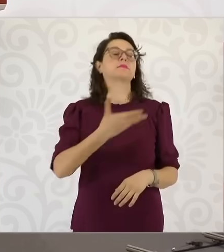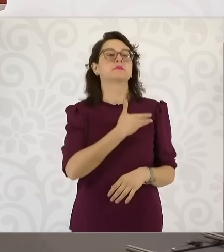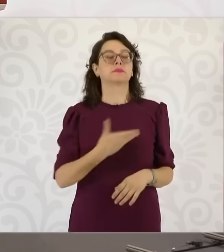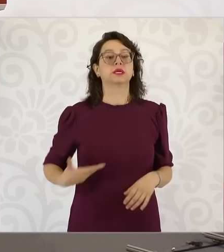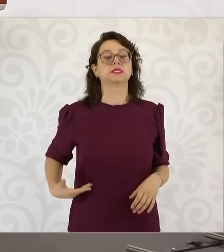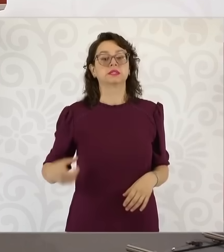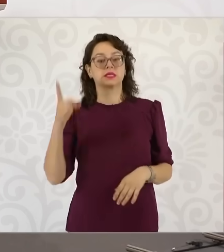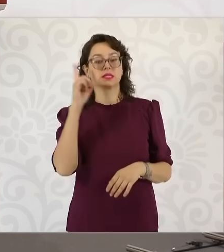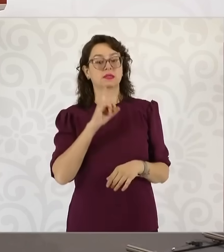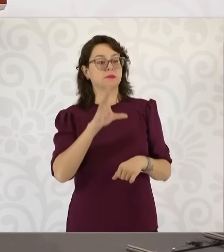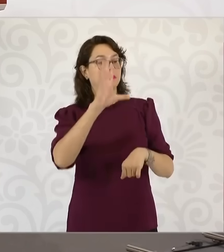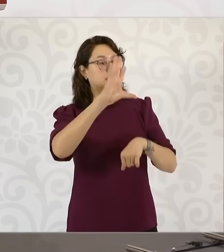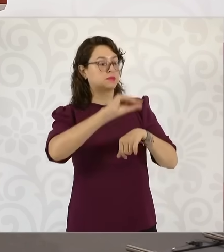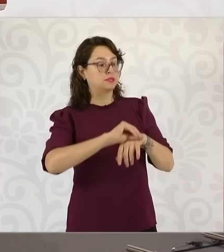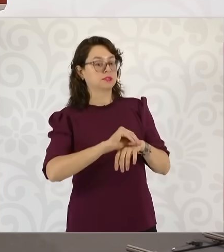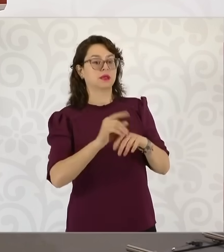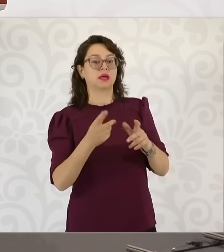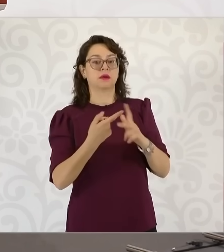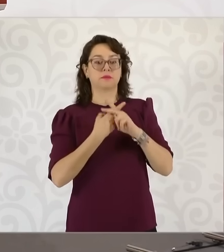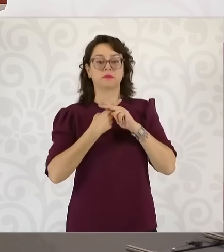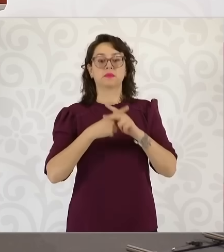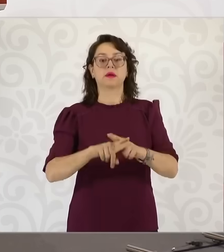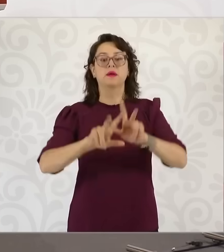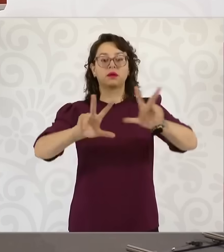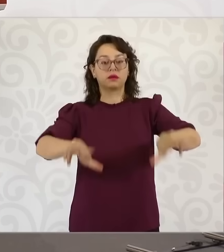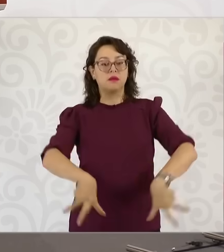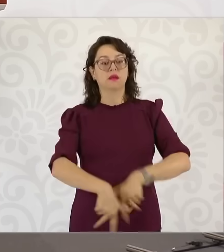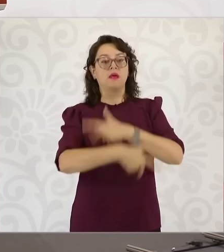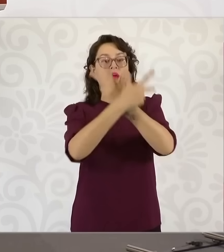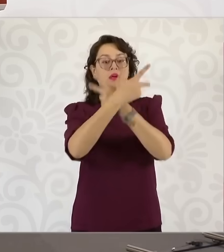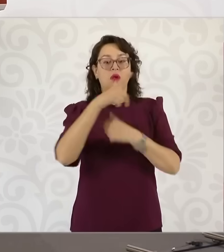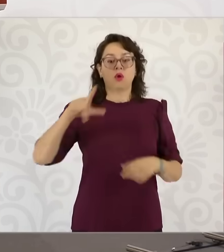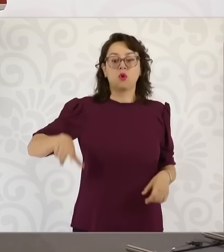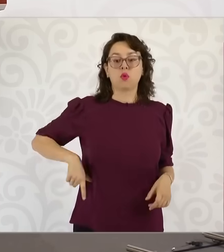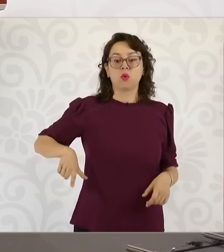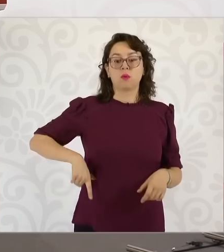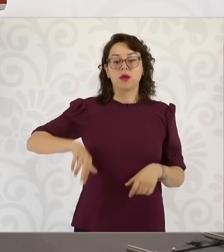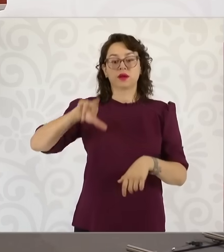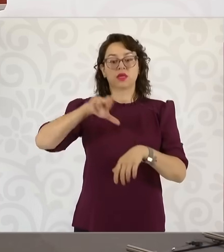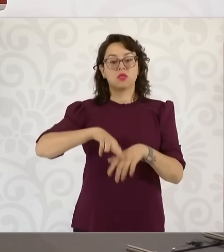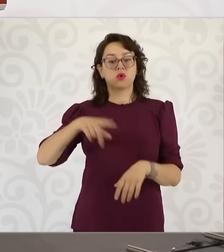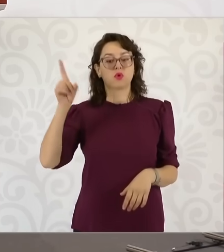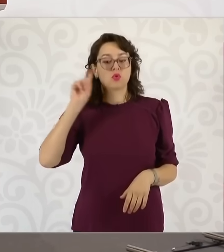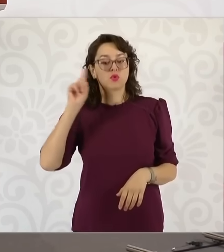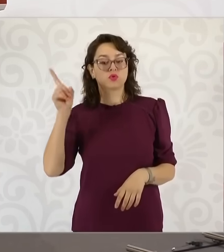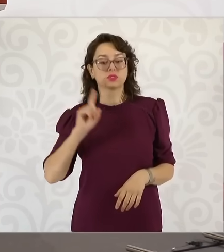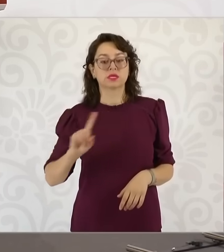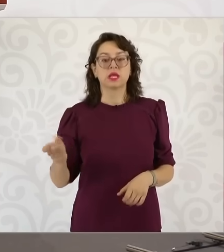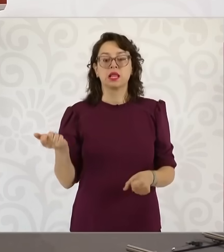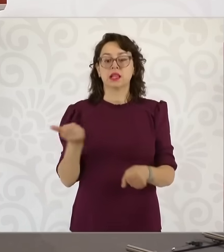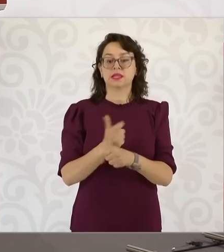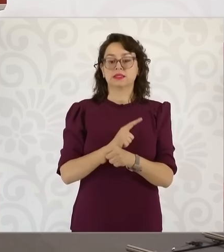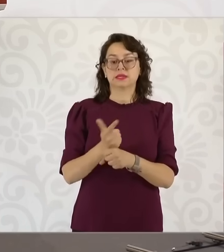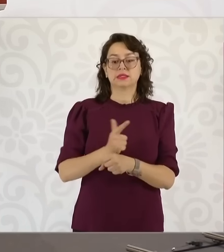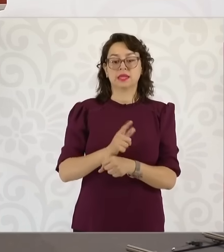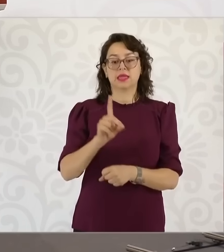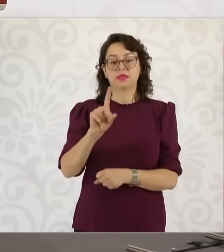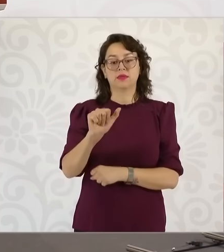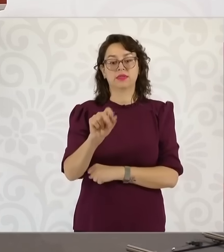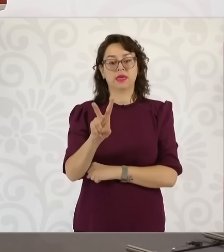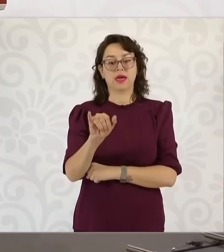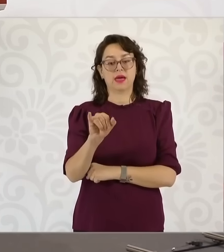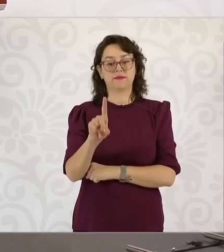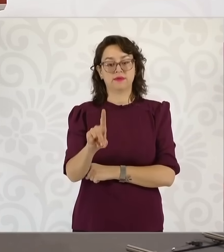usted nos autoriza, damos paso al enlace con el gobernador del estado de Zacatecas, el licenciado David Monreal